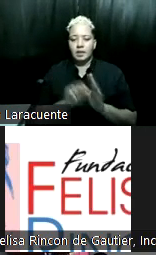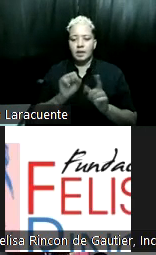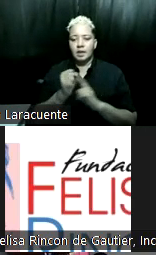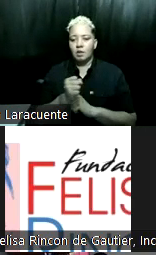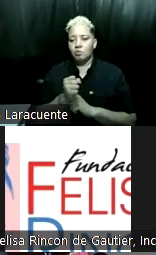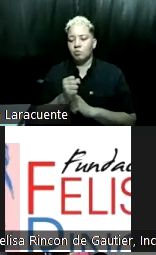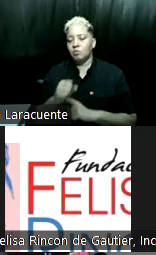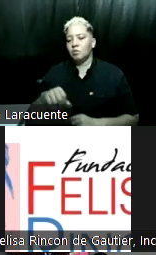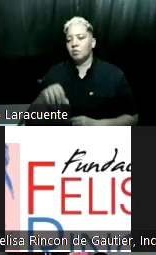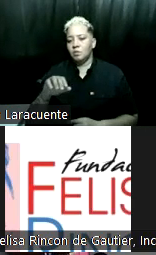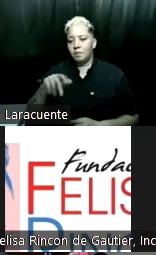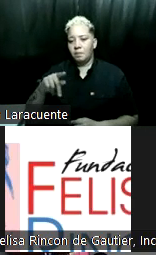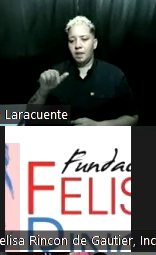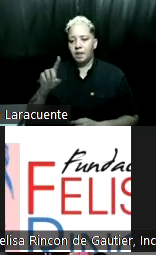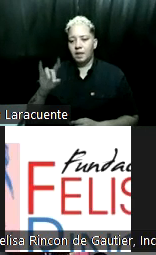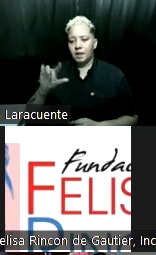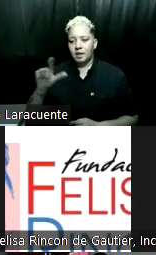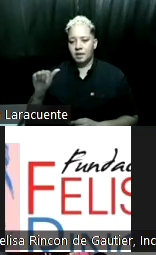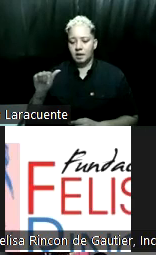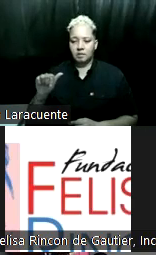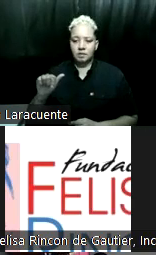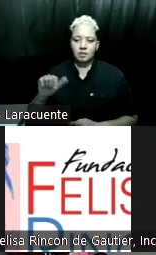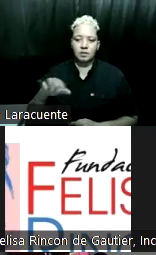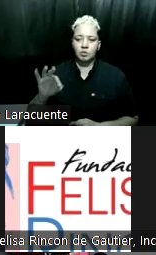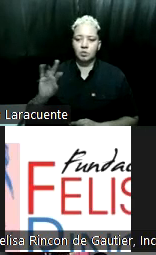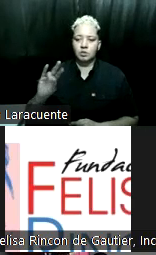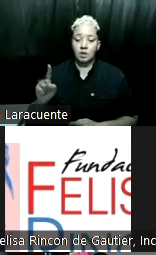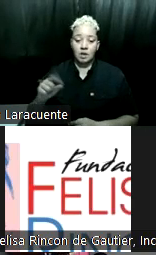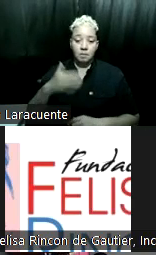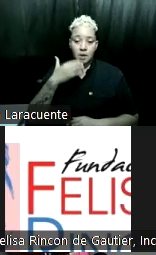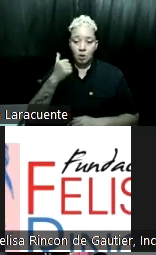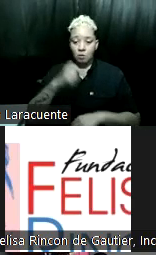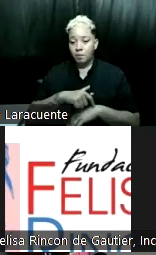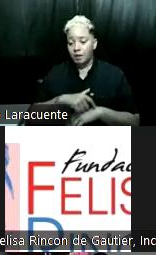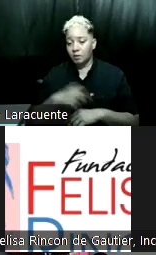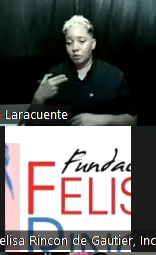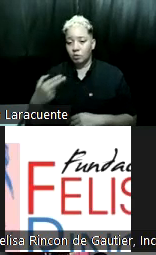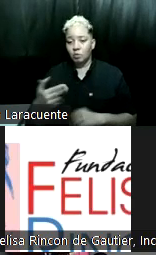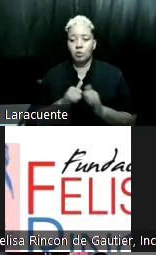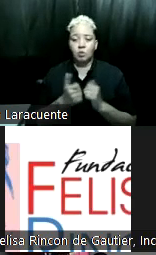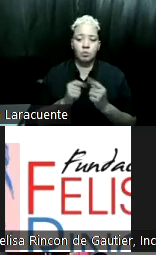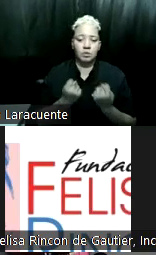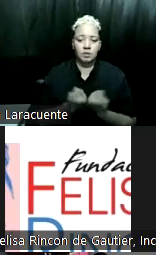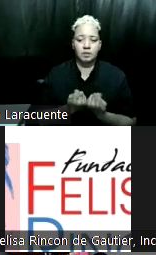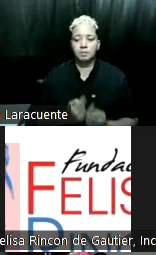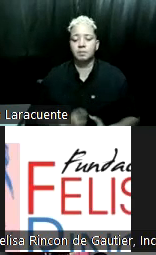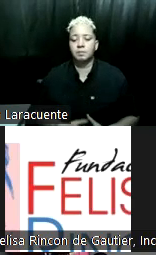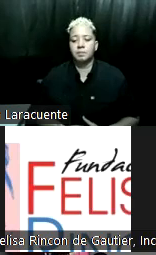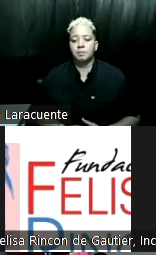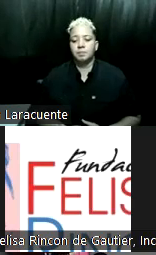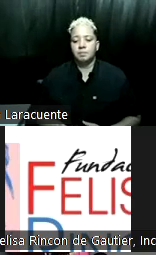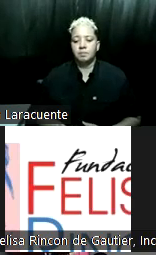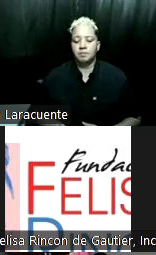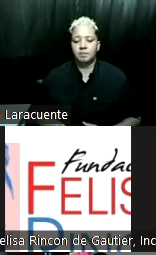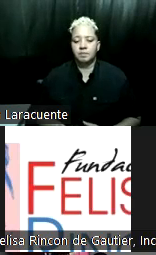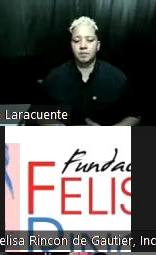1971. A la vez se encontraba en el mejor momento de su historia como equipo. El